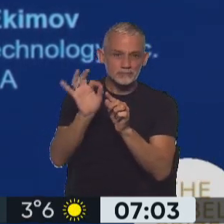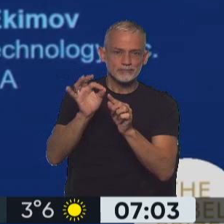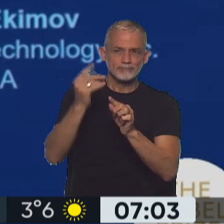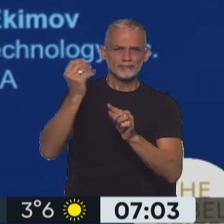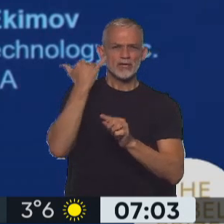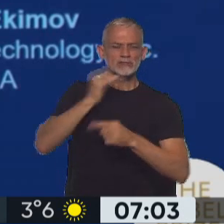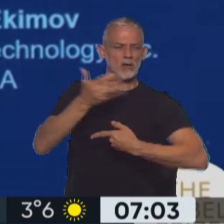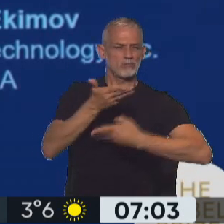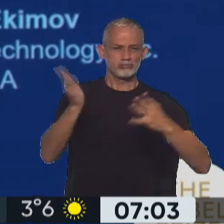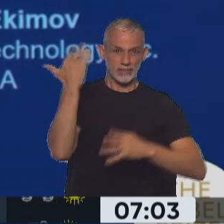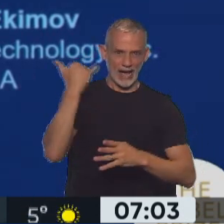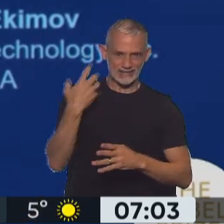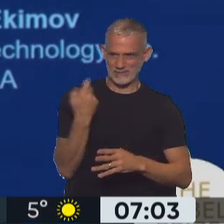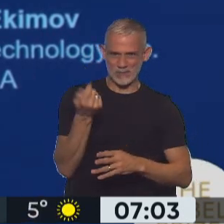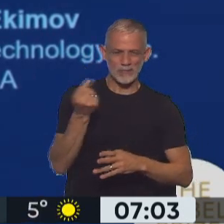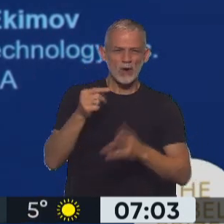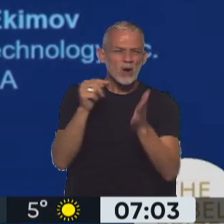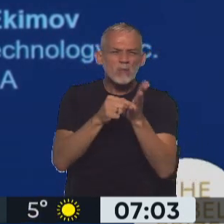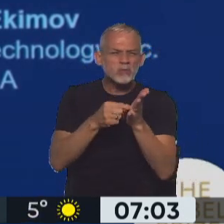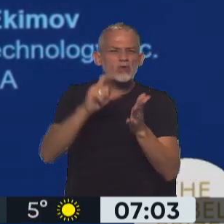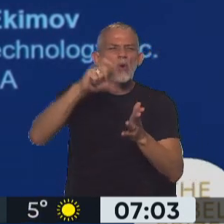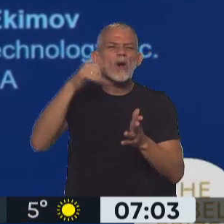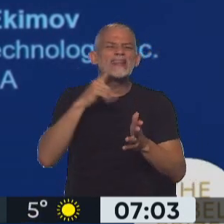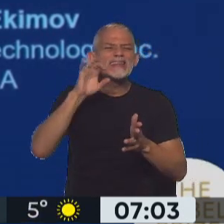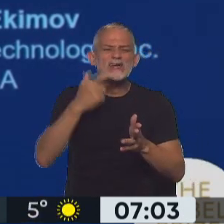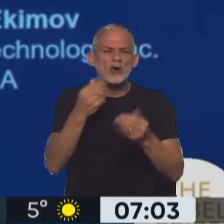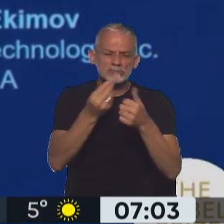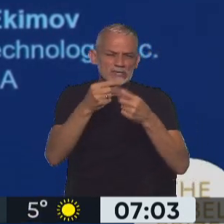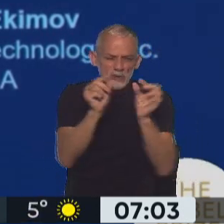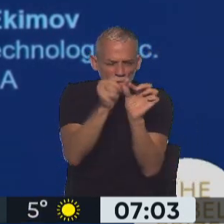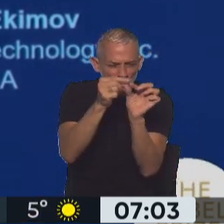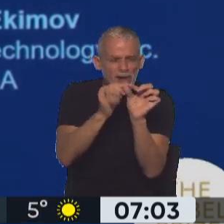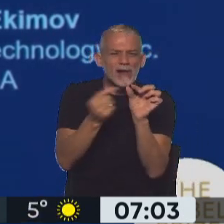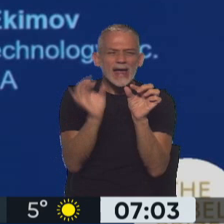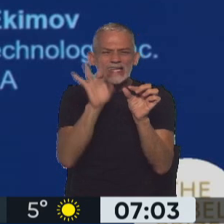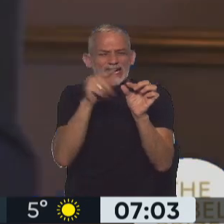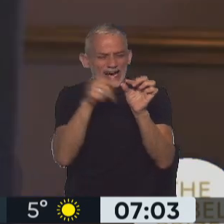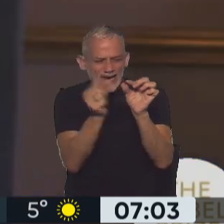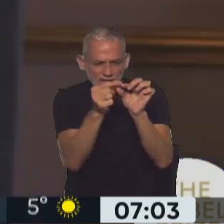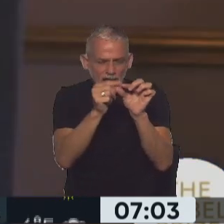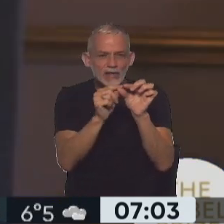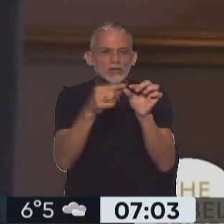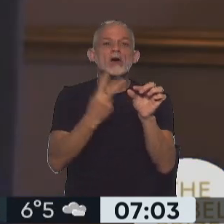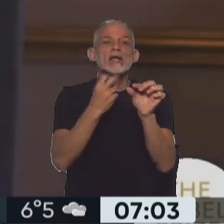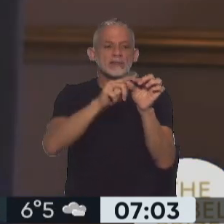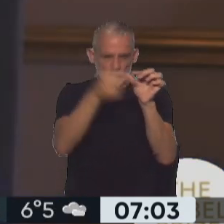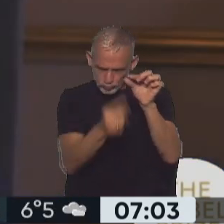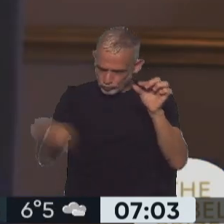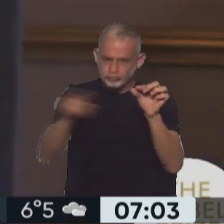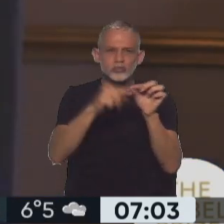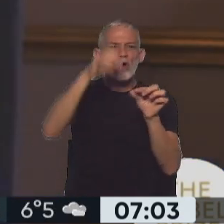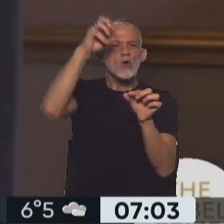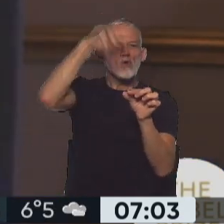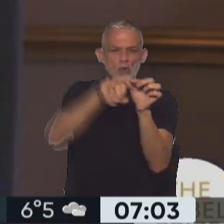hecho público hace instantes. Los puntos cuánticos son nanocristales semiconductores artificiales que pueden convertir un espectro de luz